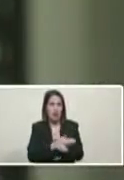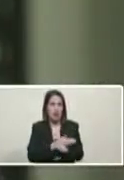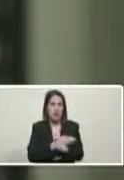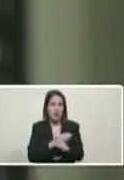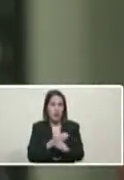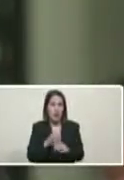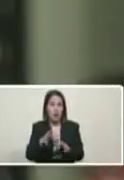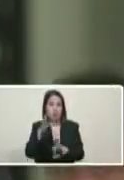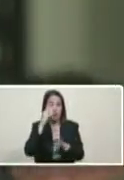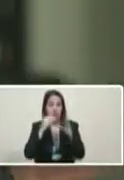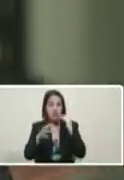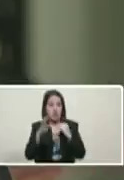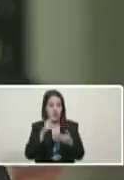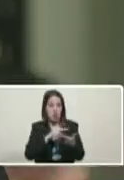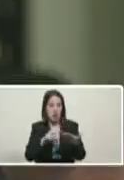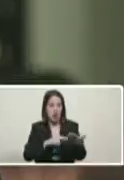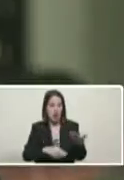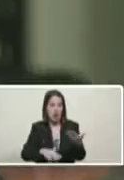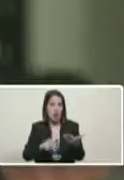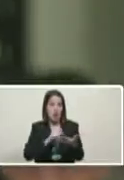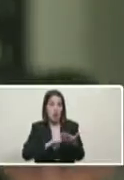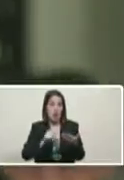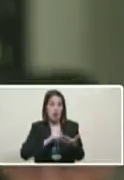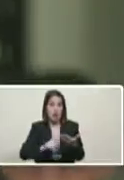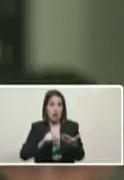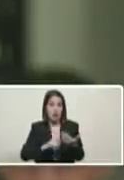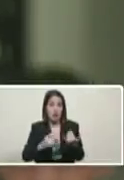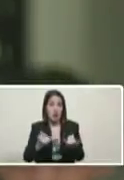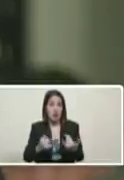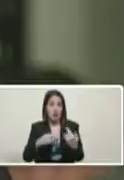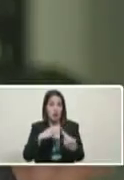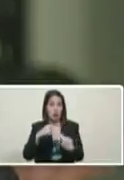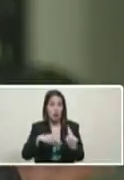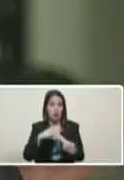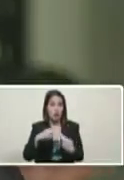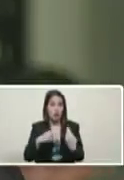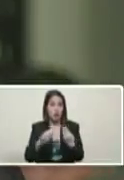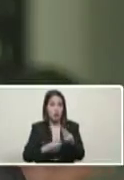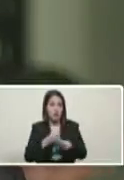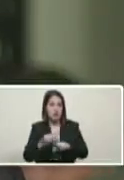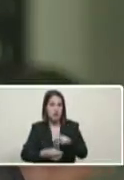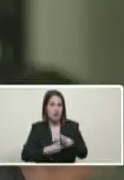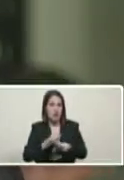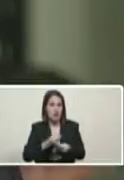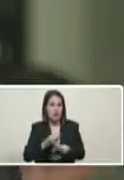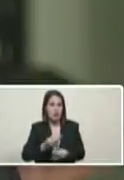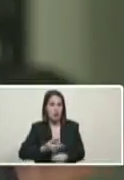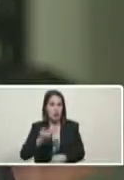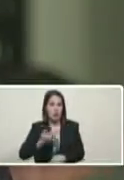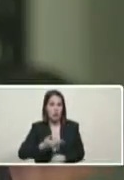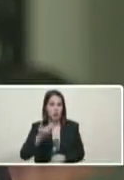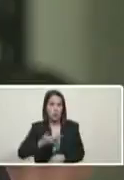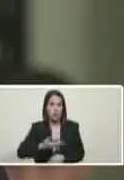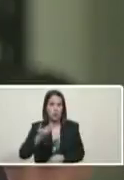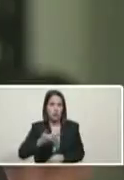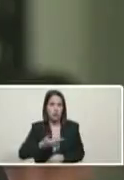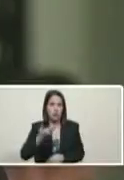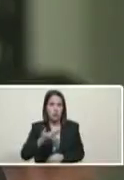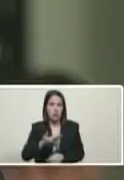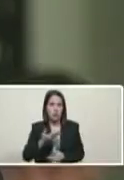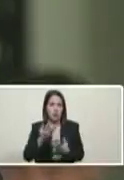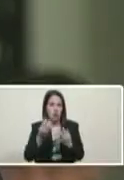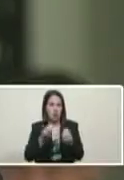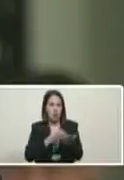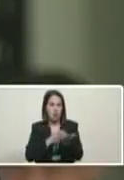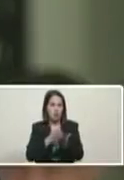cultura y apostando por el hecho de que una revolución se hace esencialmente mediante la cultura, mediante